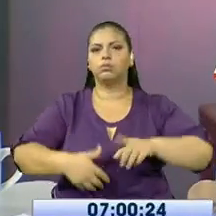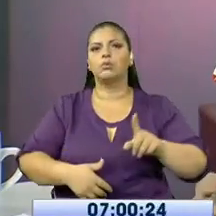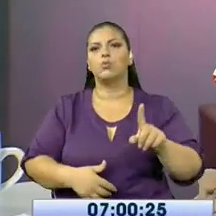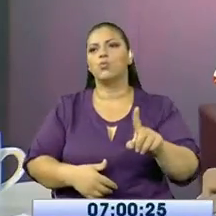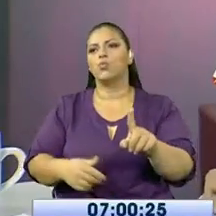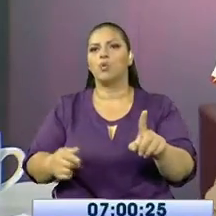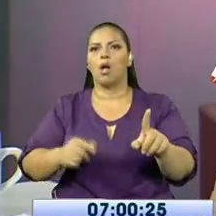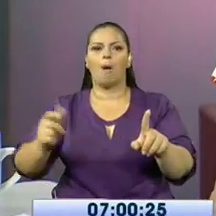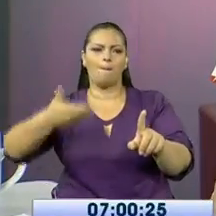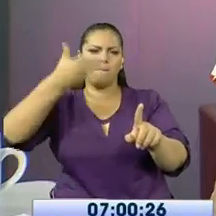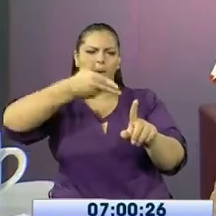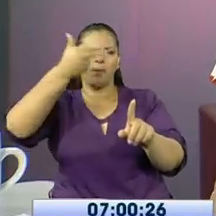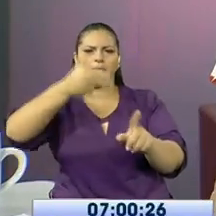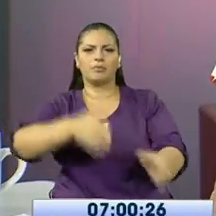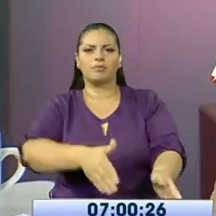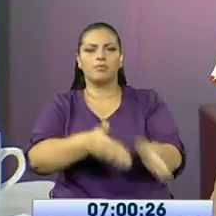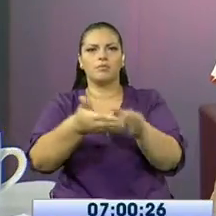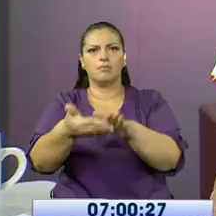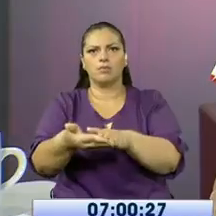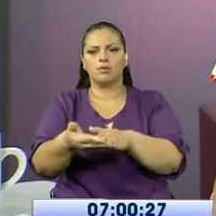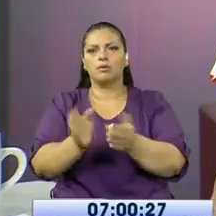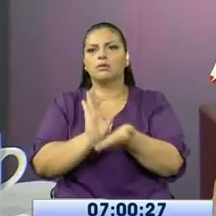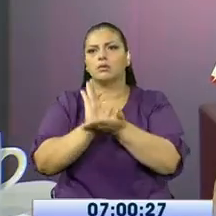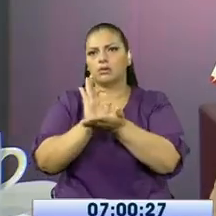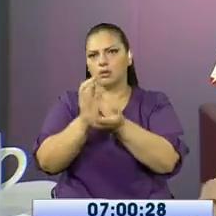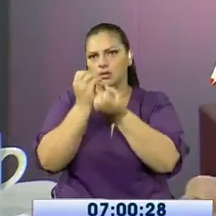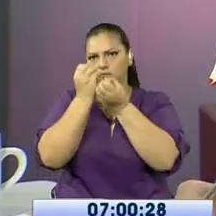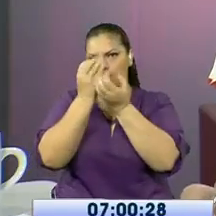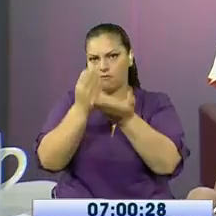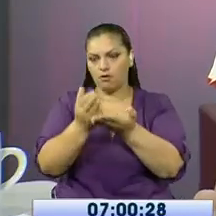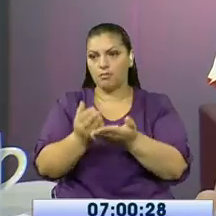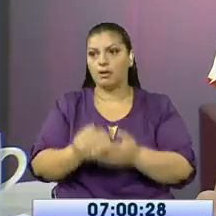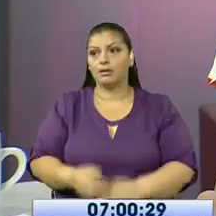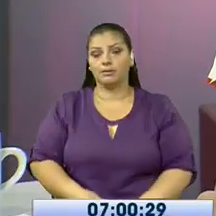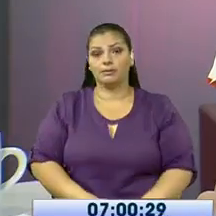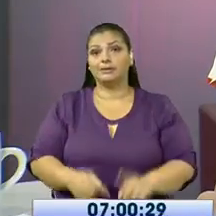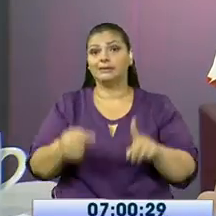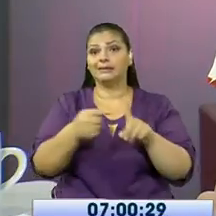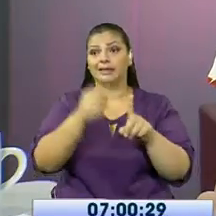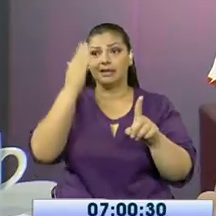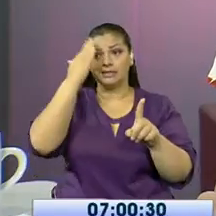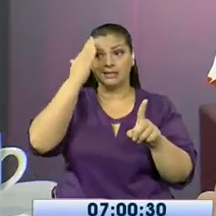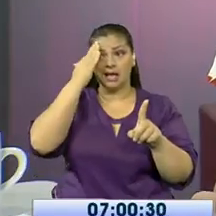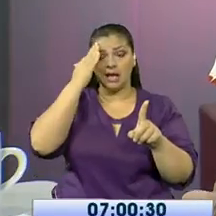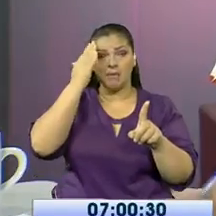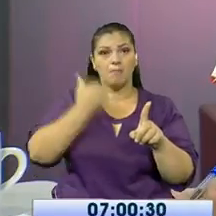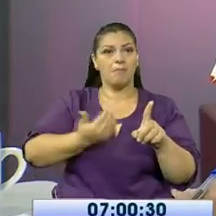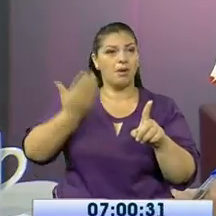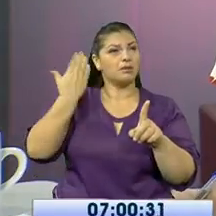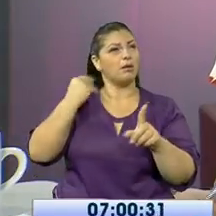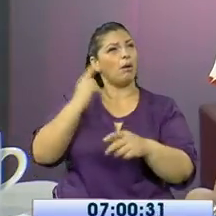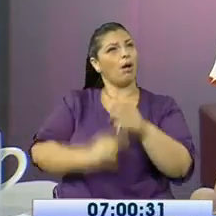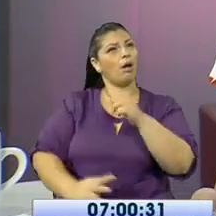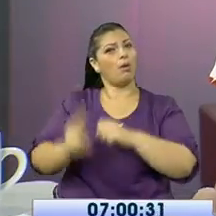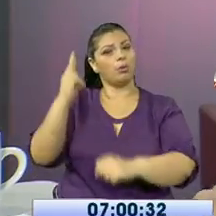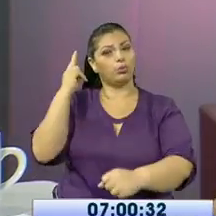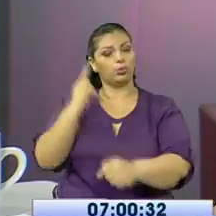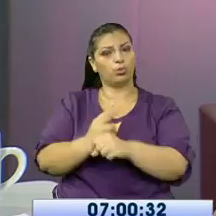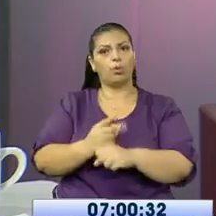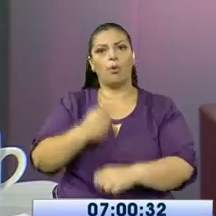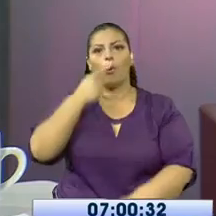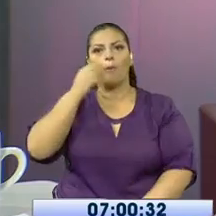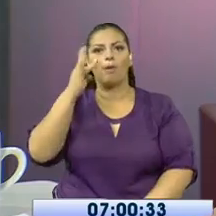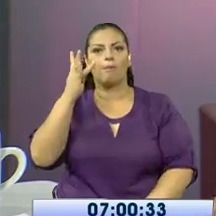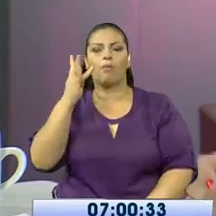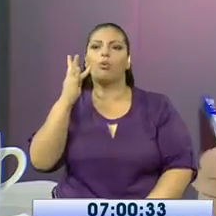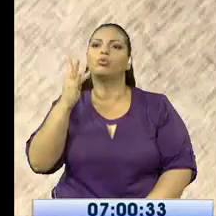sido amenazada luego de haber identificado a los asesinos de su conviviente hace 2 años. La policía investiga el caso.